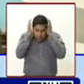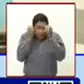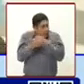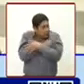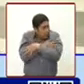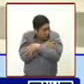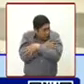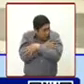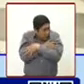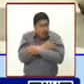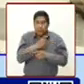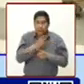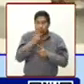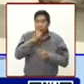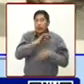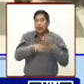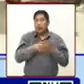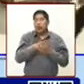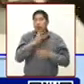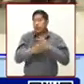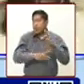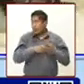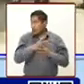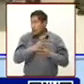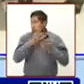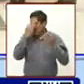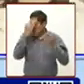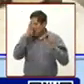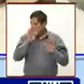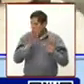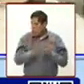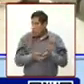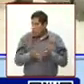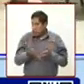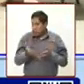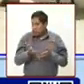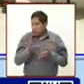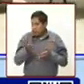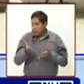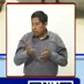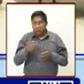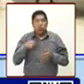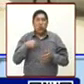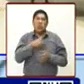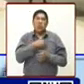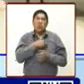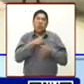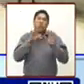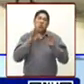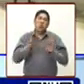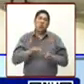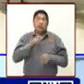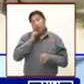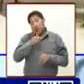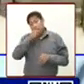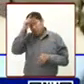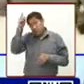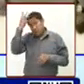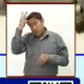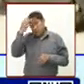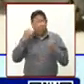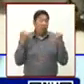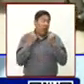está afectando a todo el mundo en realidad ya no se sabe si vamos a tener hoy lluvia mañana sol